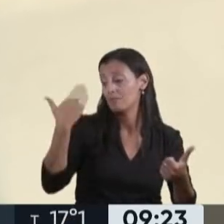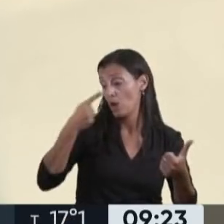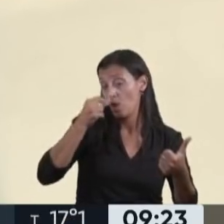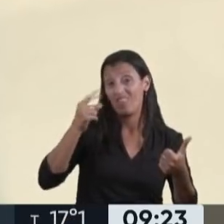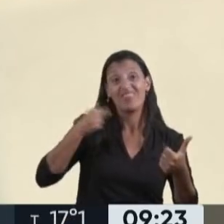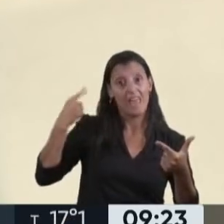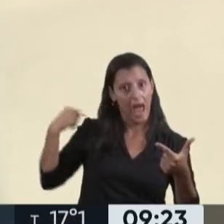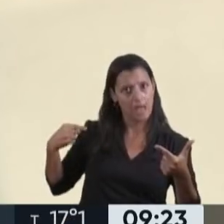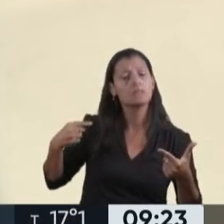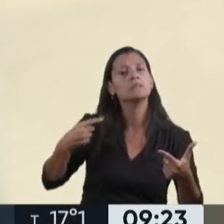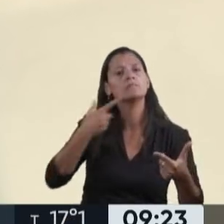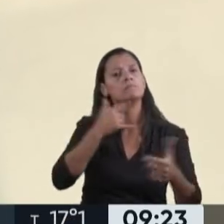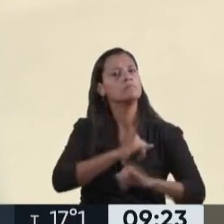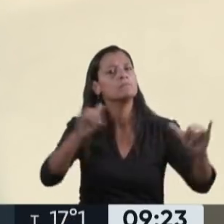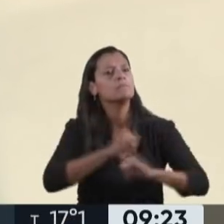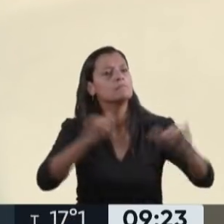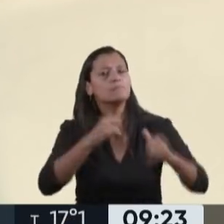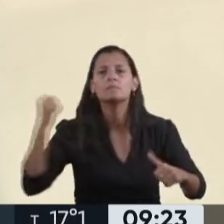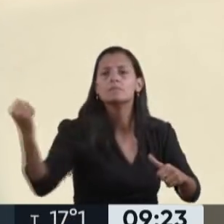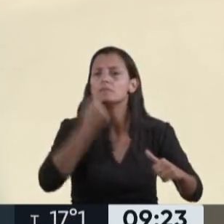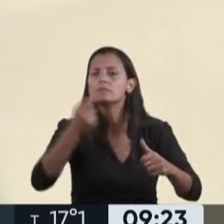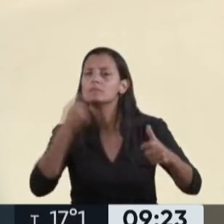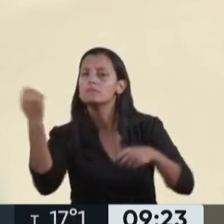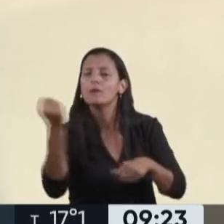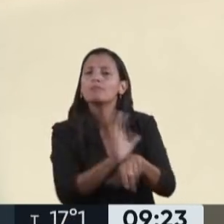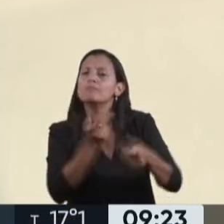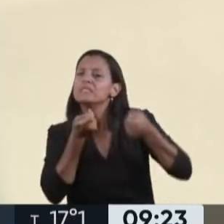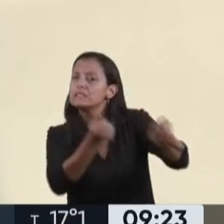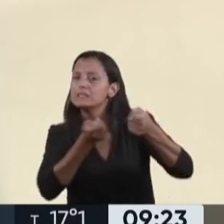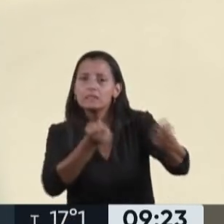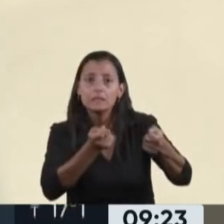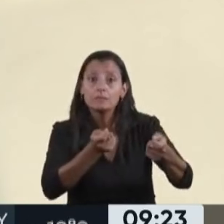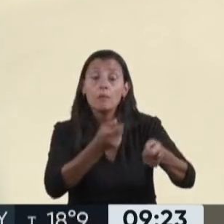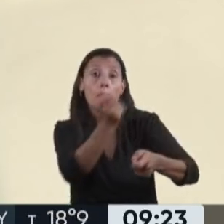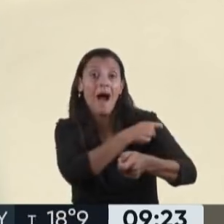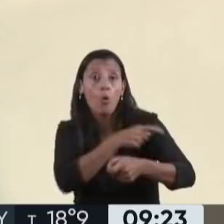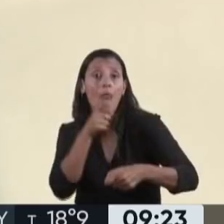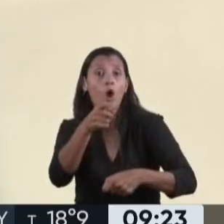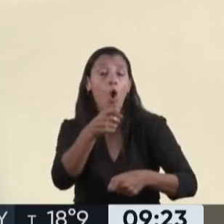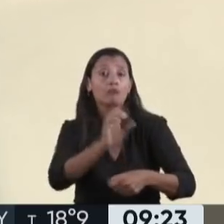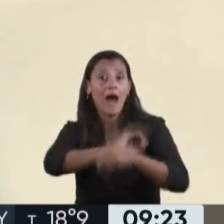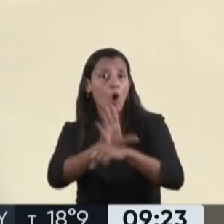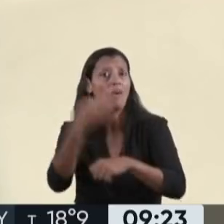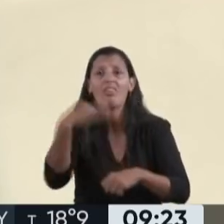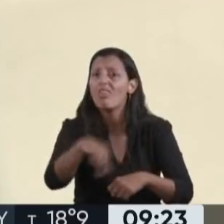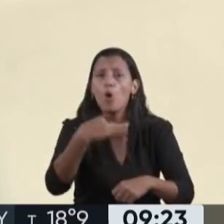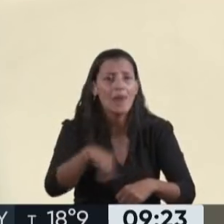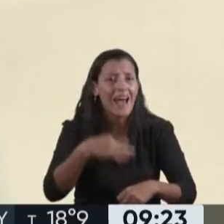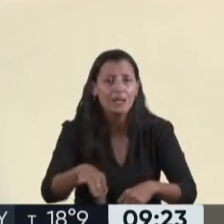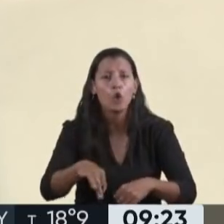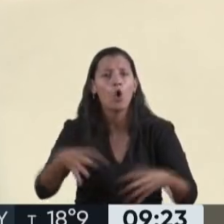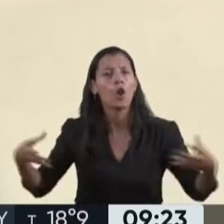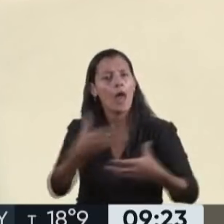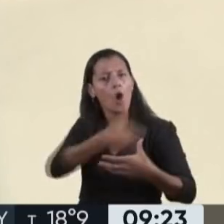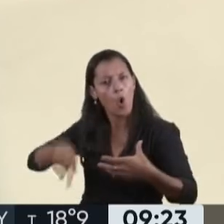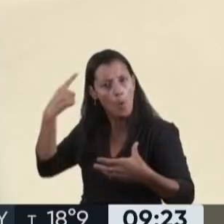con la necesidad de que la vacuna contra el COVID sea obligatoria. La Nación o el Gobierno Nacional están analizando esa posibilidad